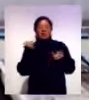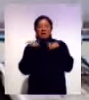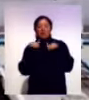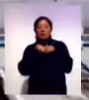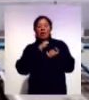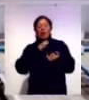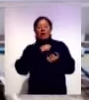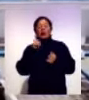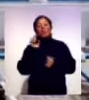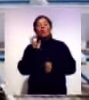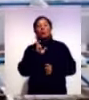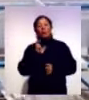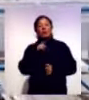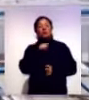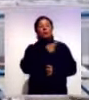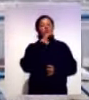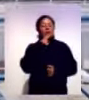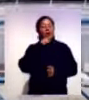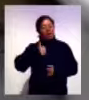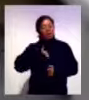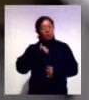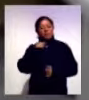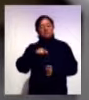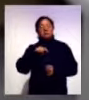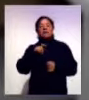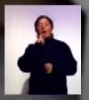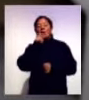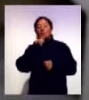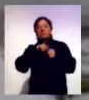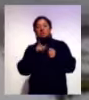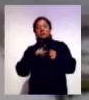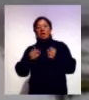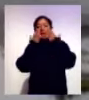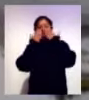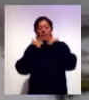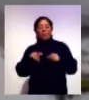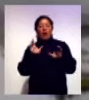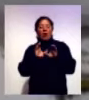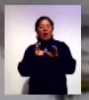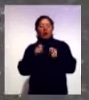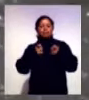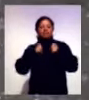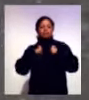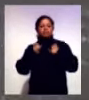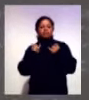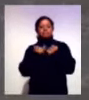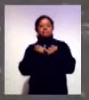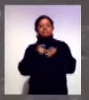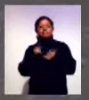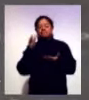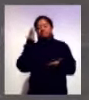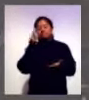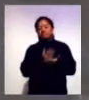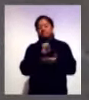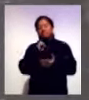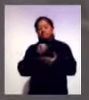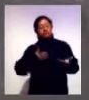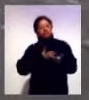cuando se exploten, usen o aprovechen las aguas nacionales sin el título respectivo, así como por impedir u obstaculizar las